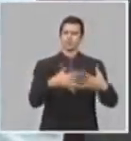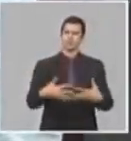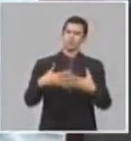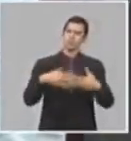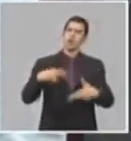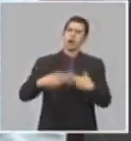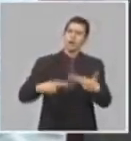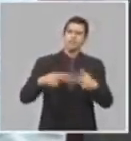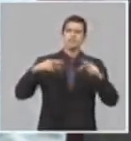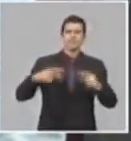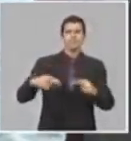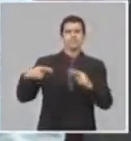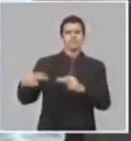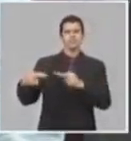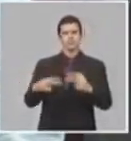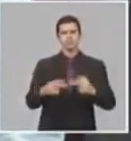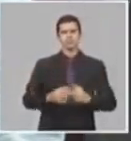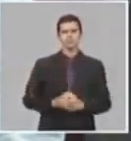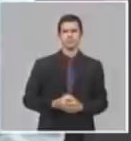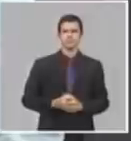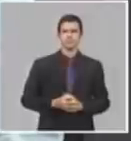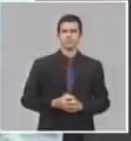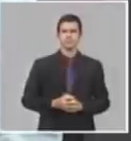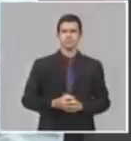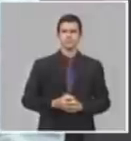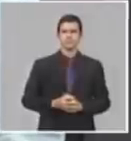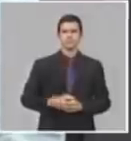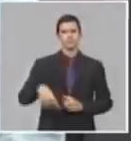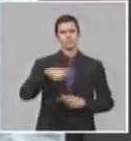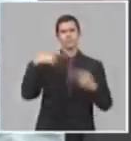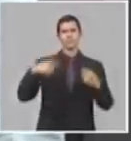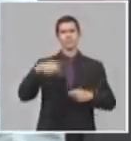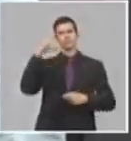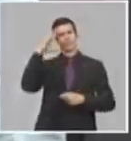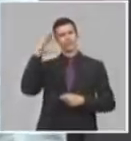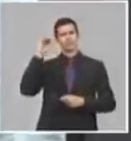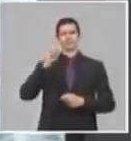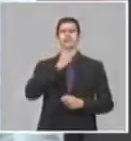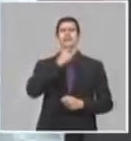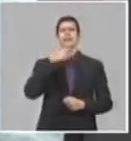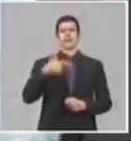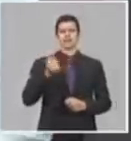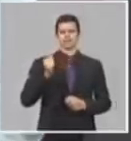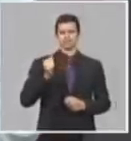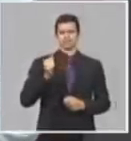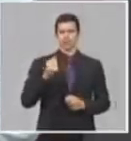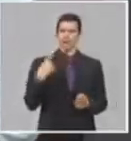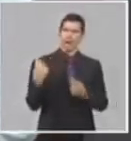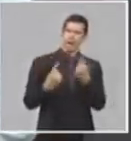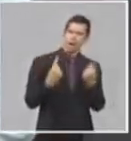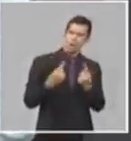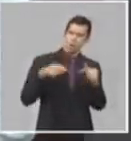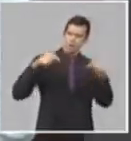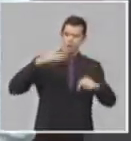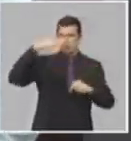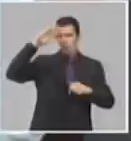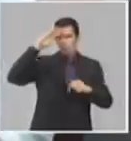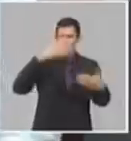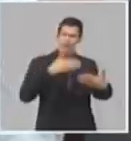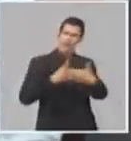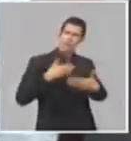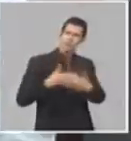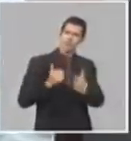comprender que mientras más frente logren abrir y mientras menor sea la capacidad de nuestras instituciones políticas y